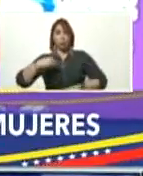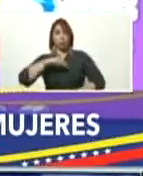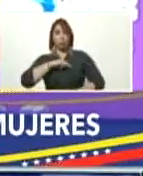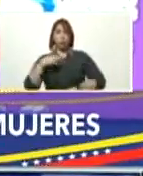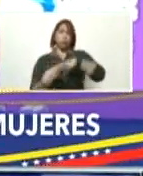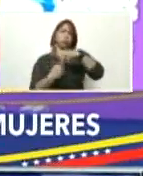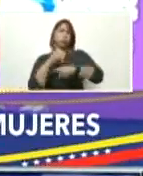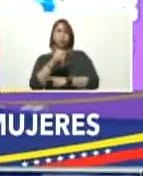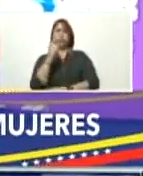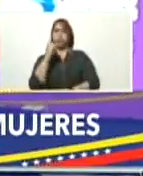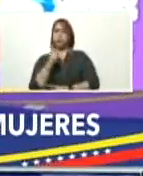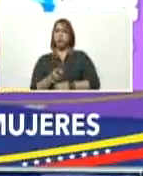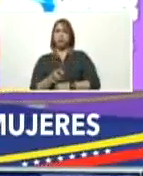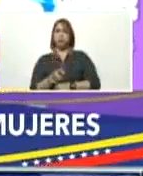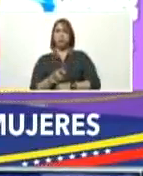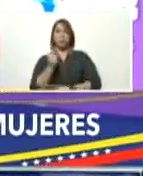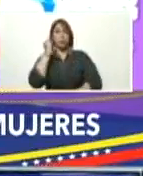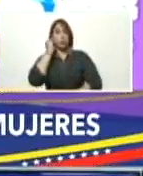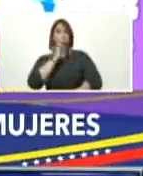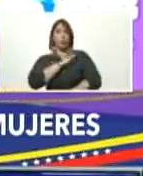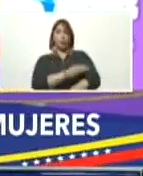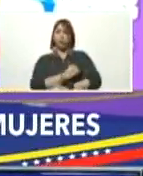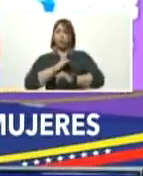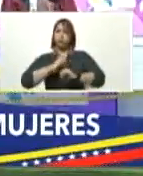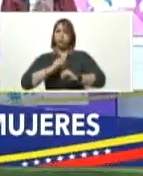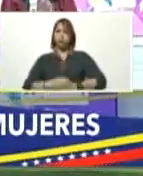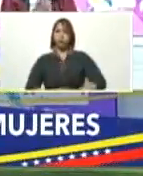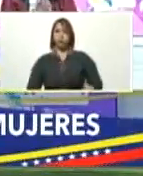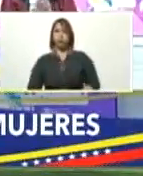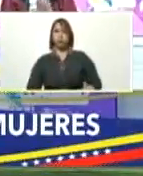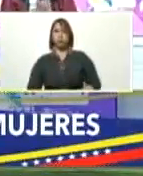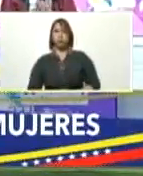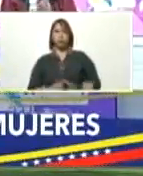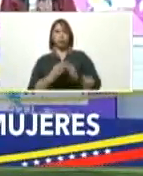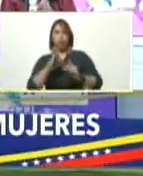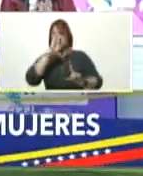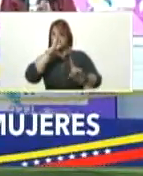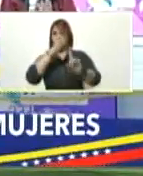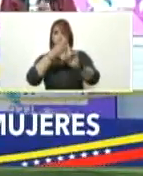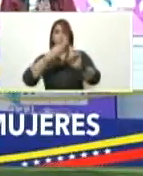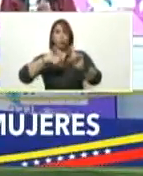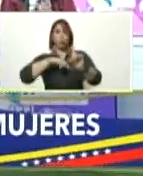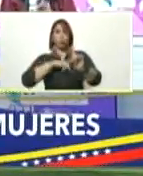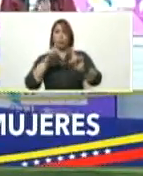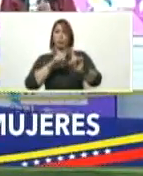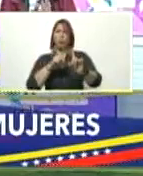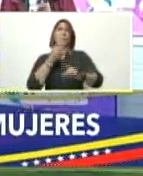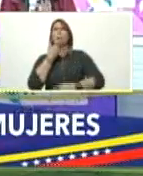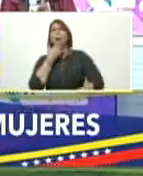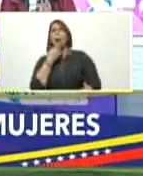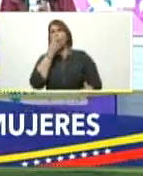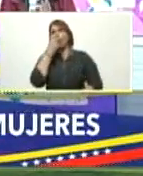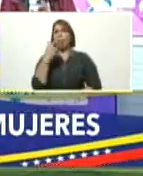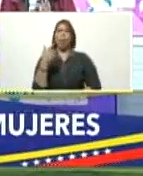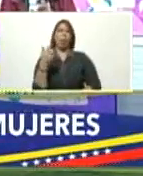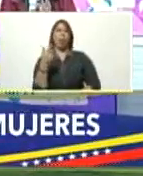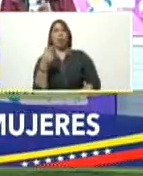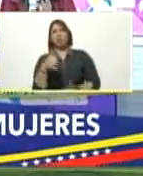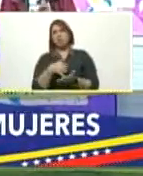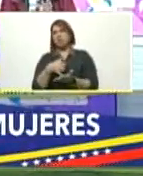revolución es una revolución feminista por toda la calle del medio. Nosotros no andamos con vaciladeras,